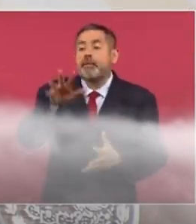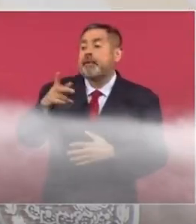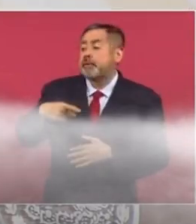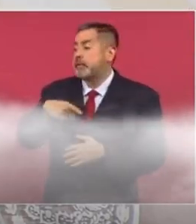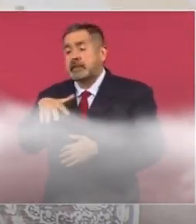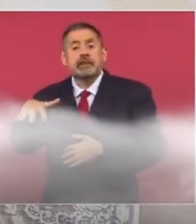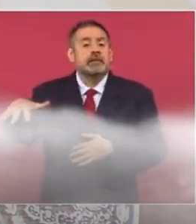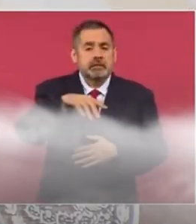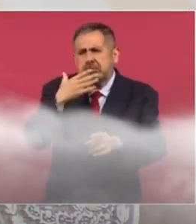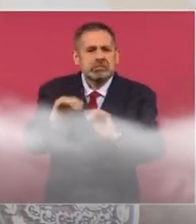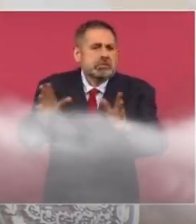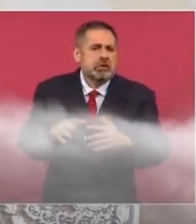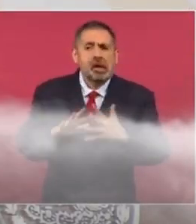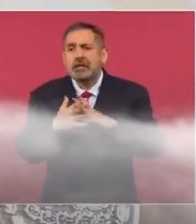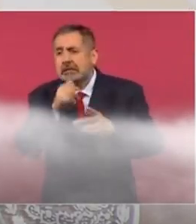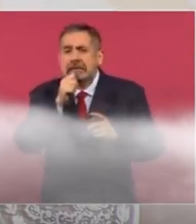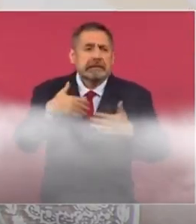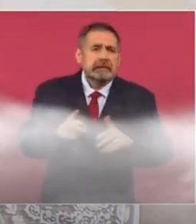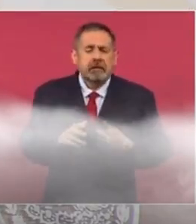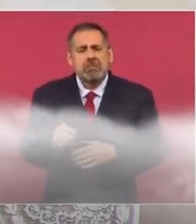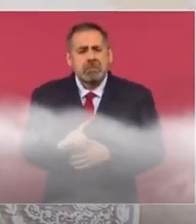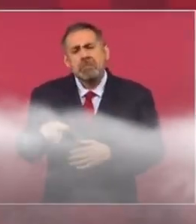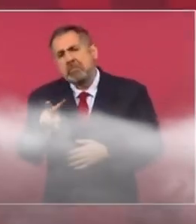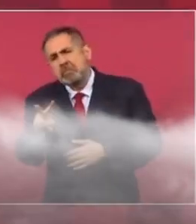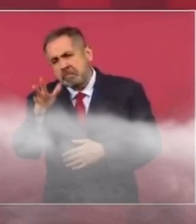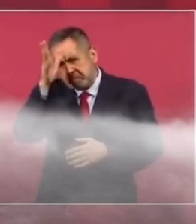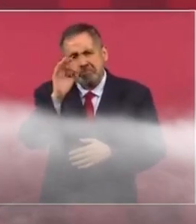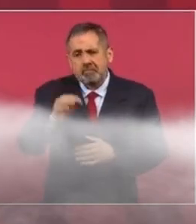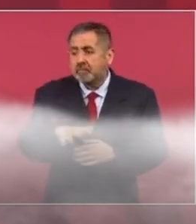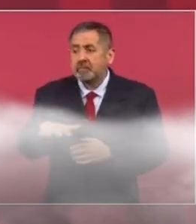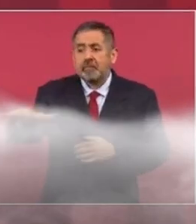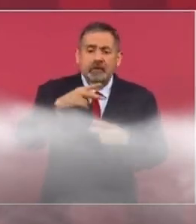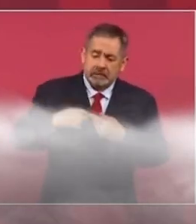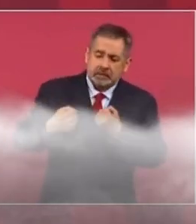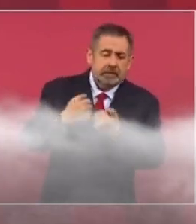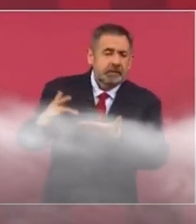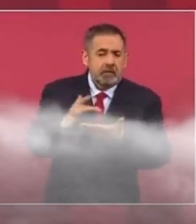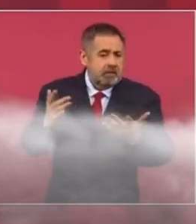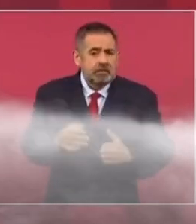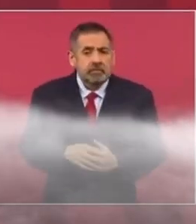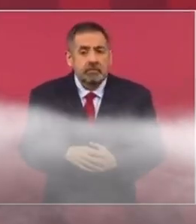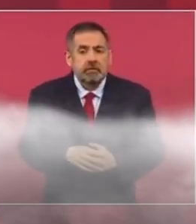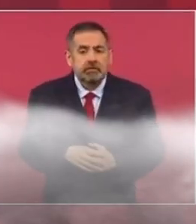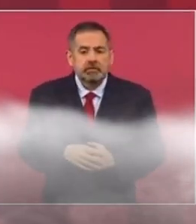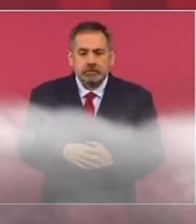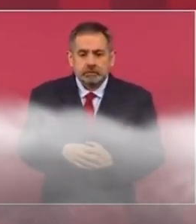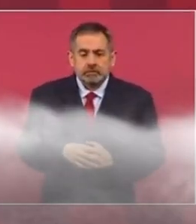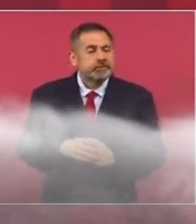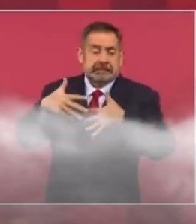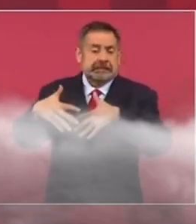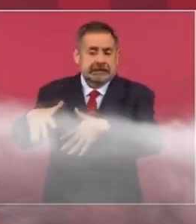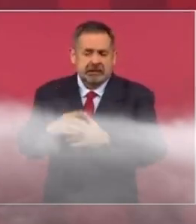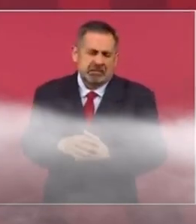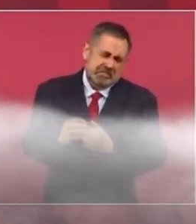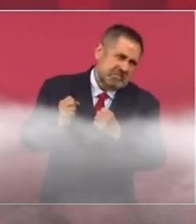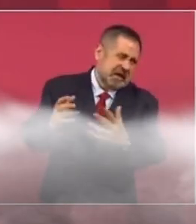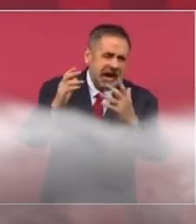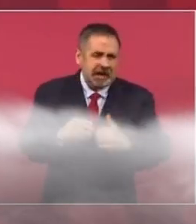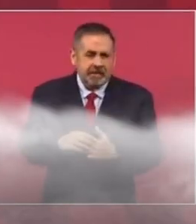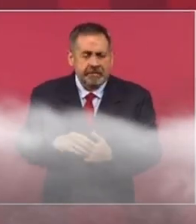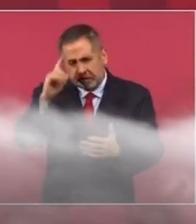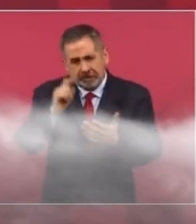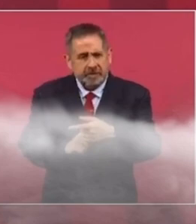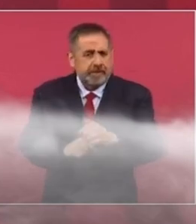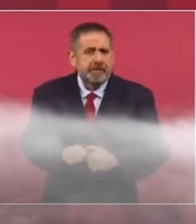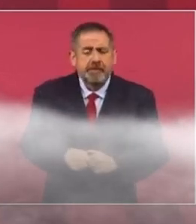gente está de acuerdo con lo que se está haciendo. Tenemos el respaldo de la gente. No solo es los que se manifestaron. Yo creo